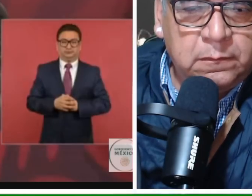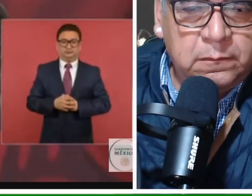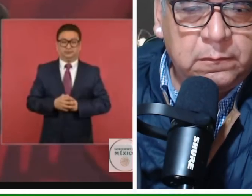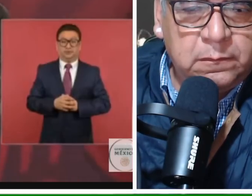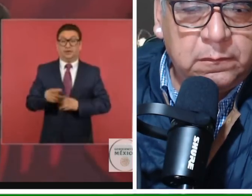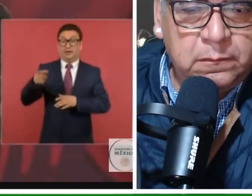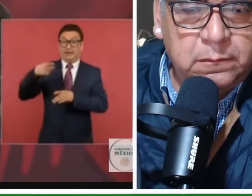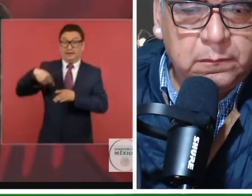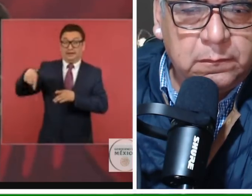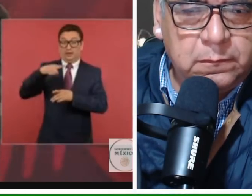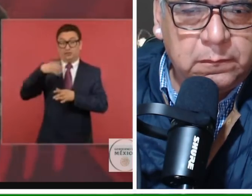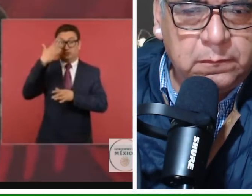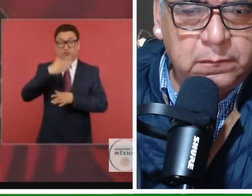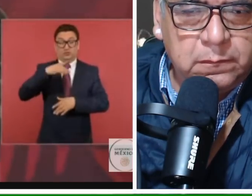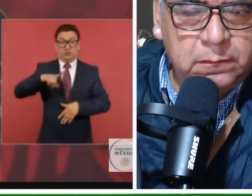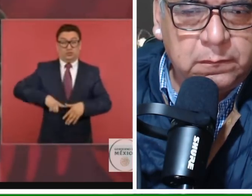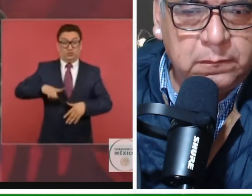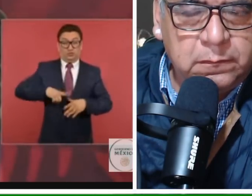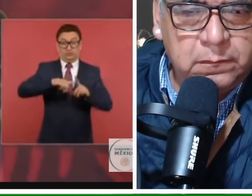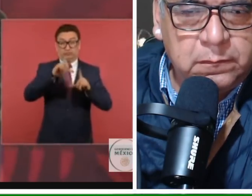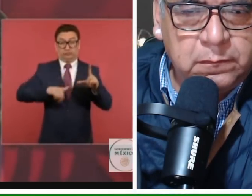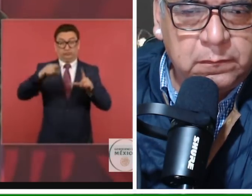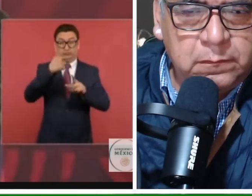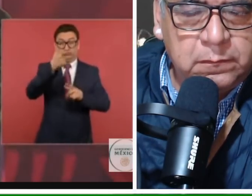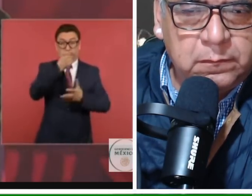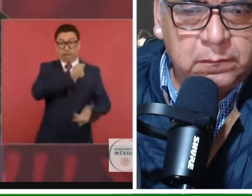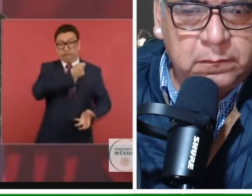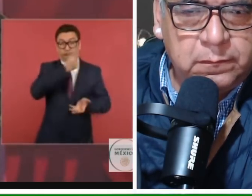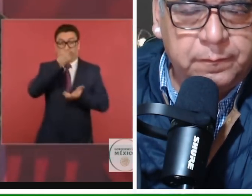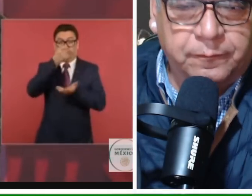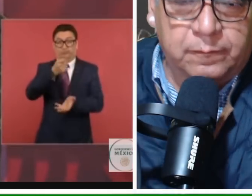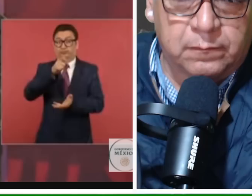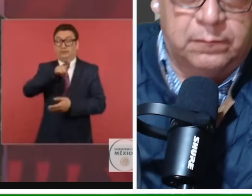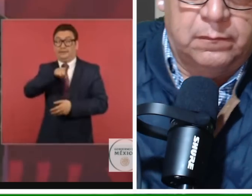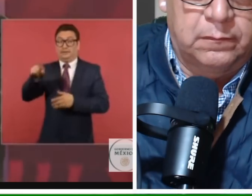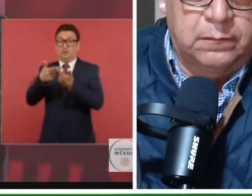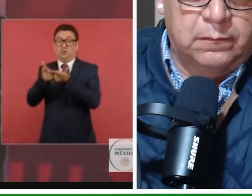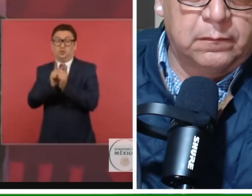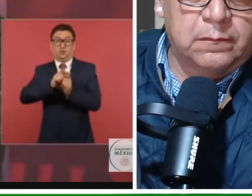con buena parte del presupuesto nacional, con dinero del pueblo.